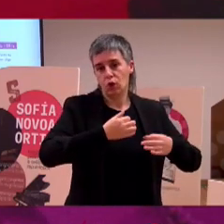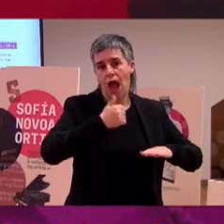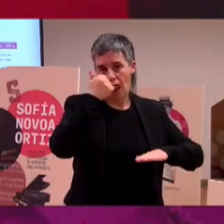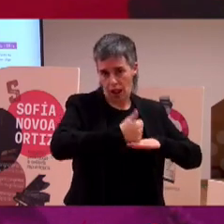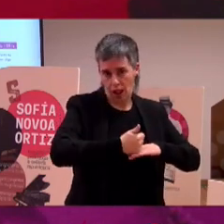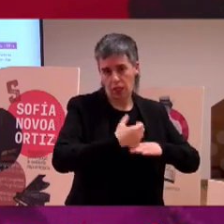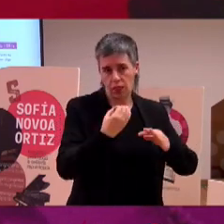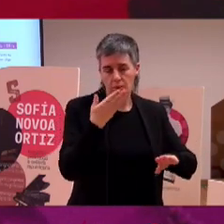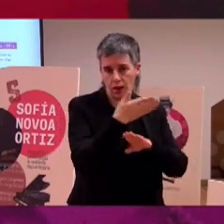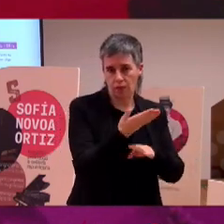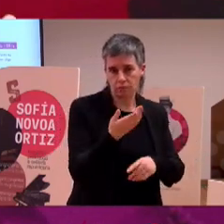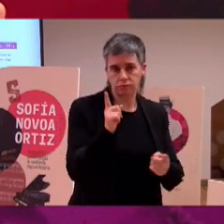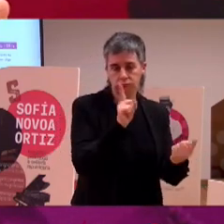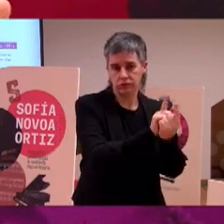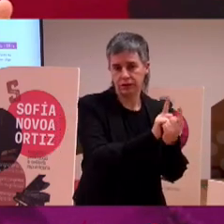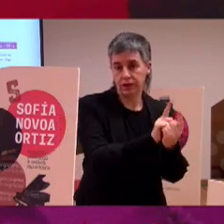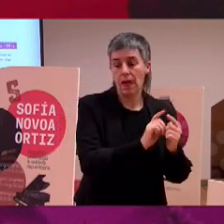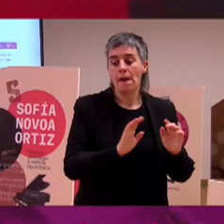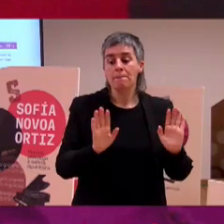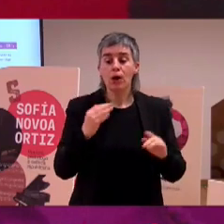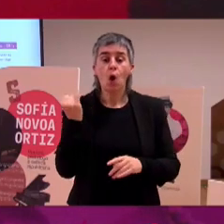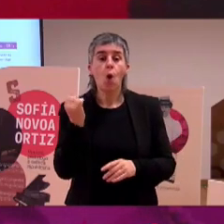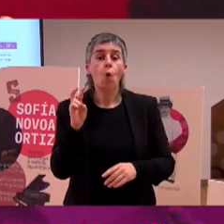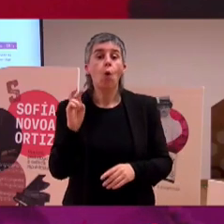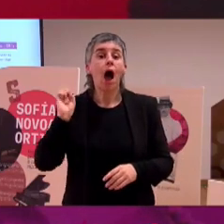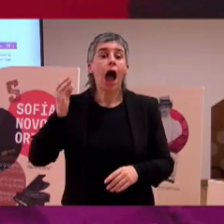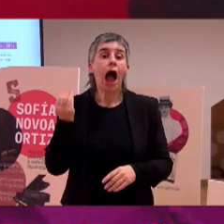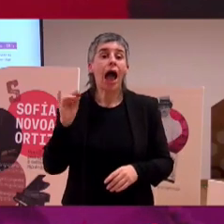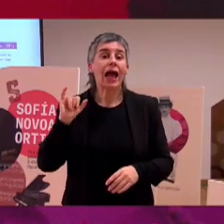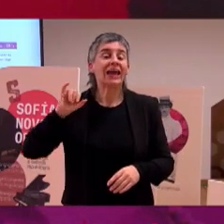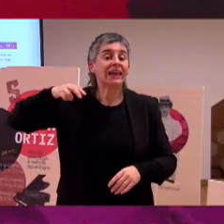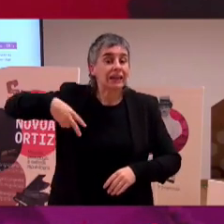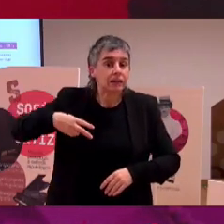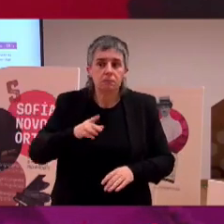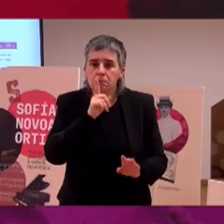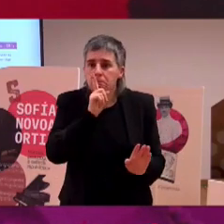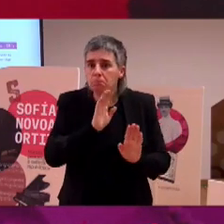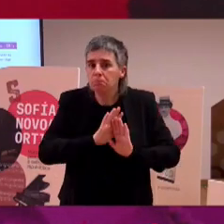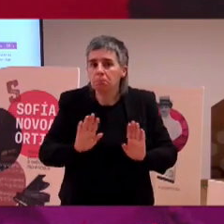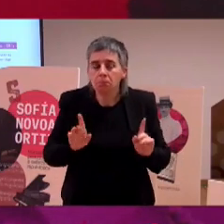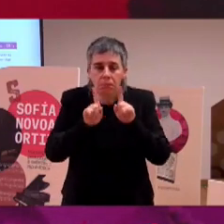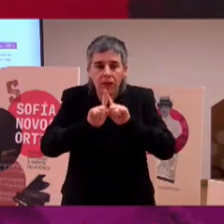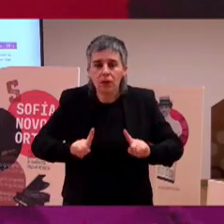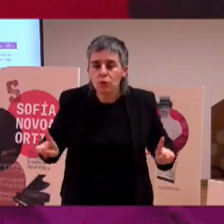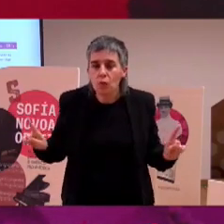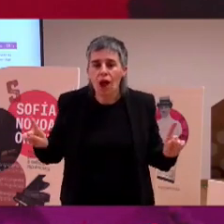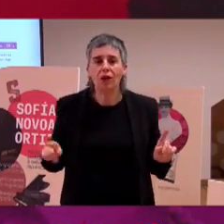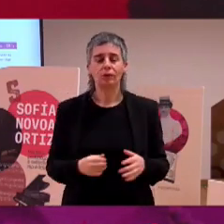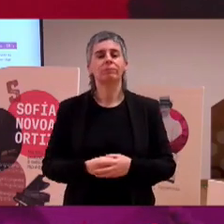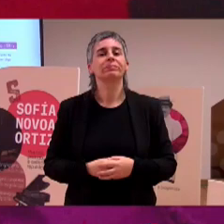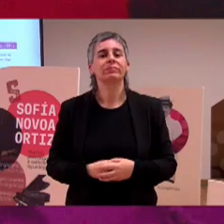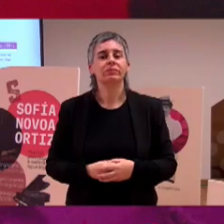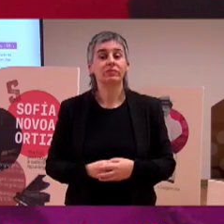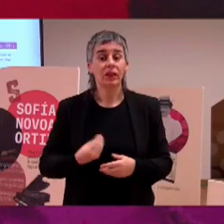pasou, pero Joaquín non tivo nada, o sea, pasou completamente tal. E logo, para os sobrinhos, claro, era